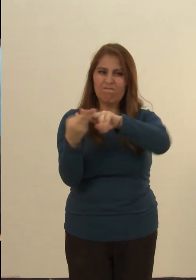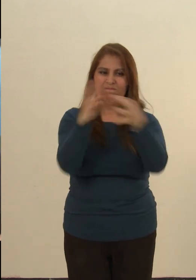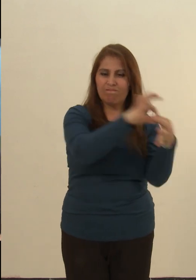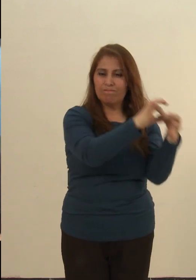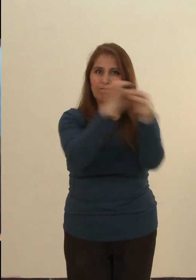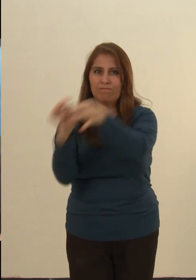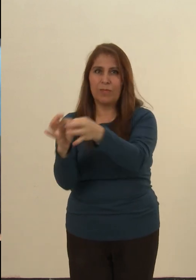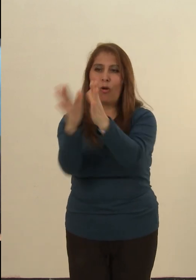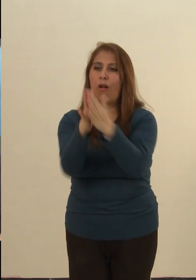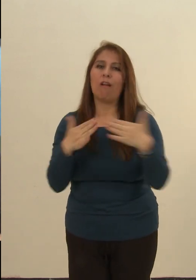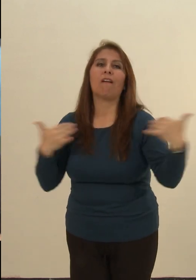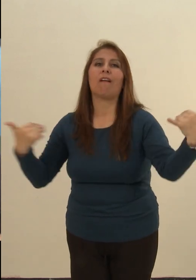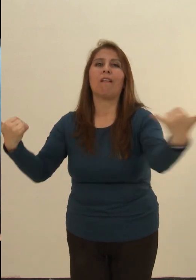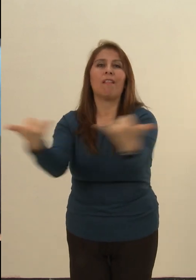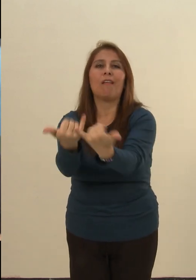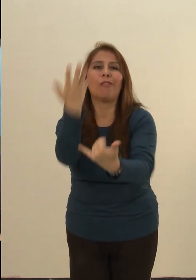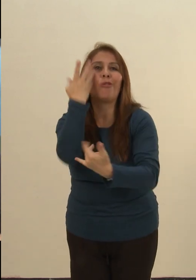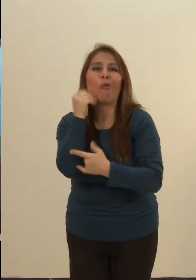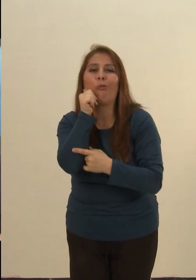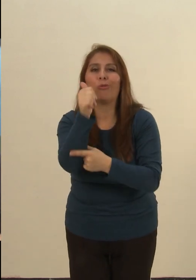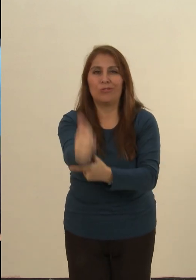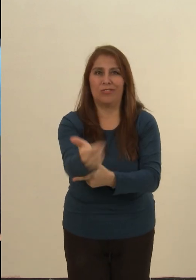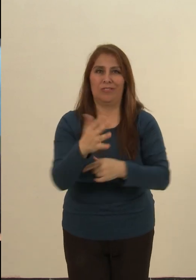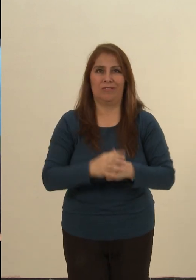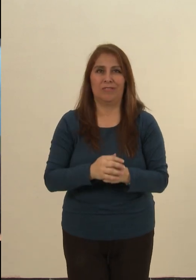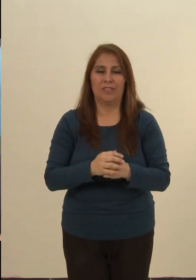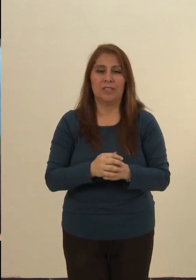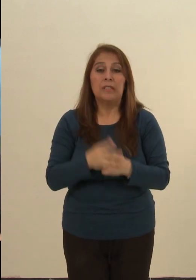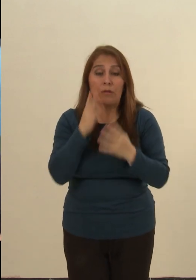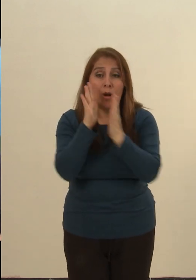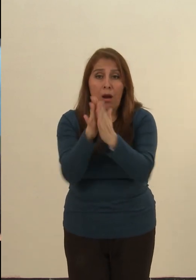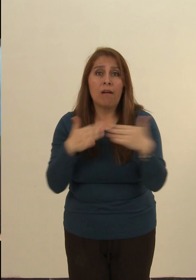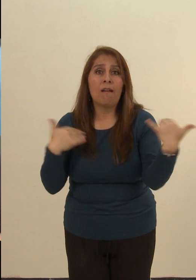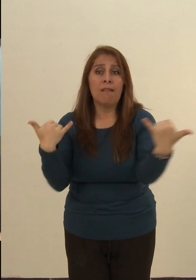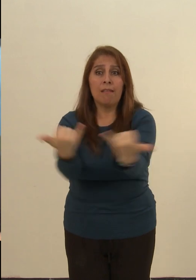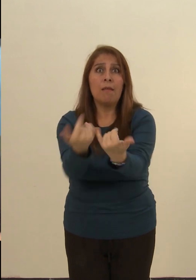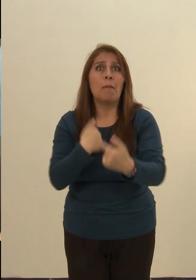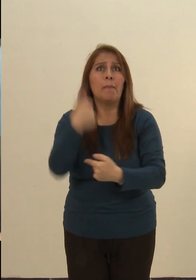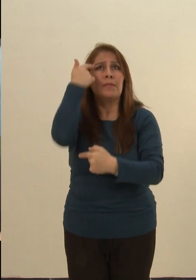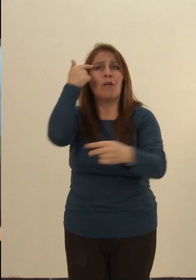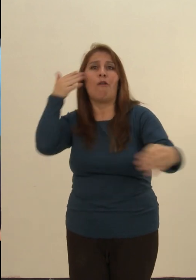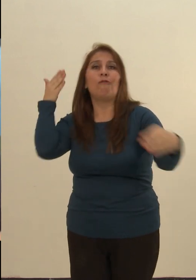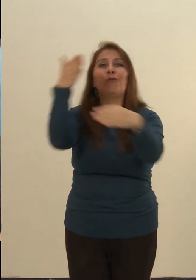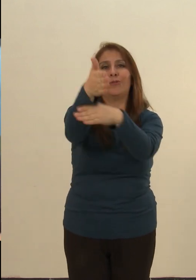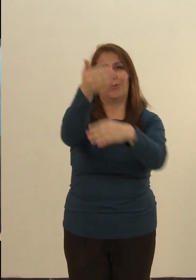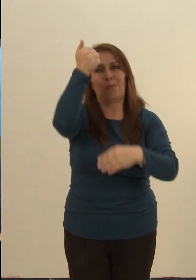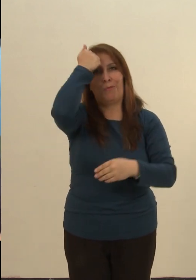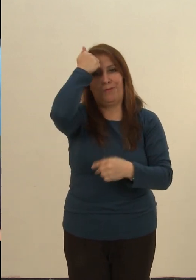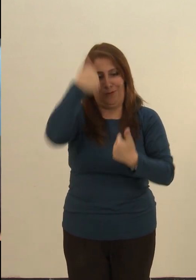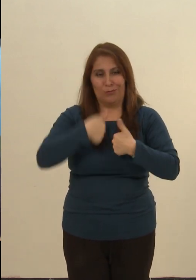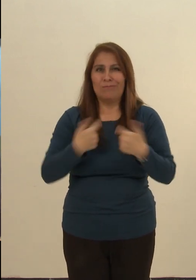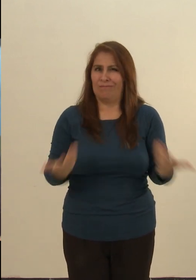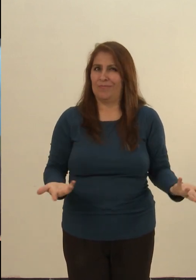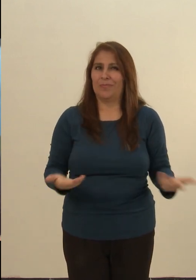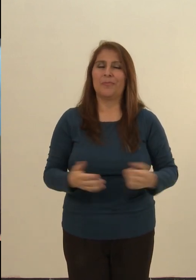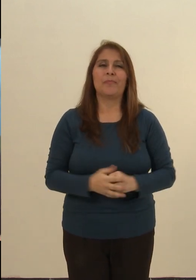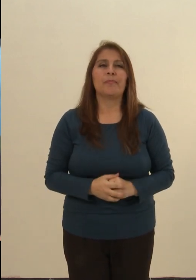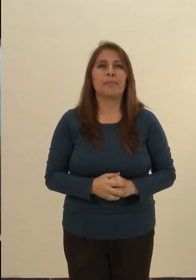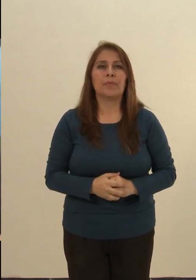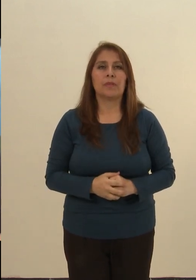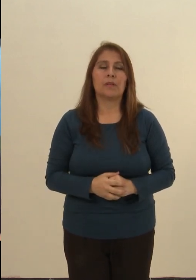universidad con las realidades de la vida cotidiana, de la vida como en futura profesional como